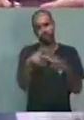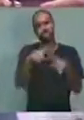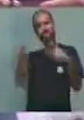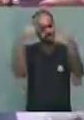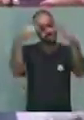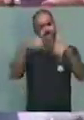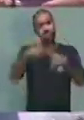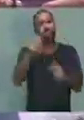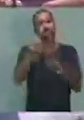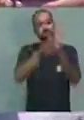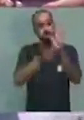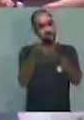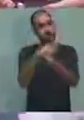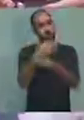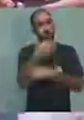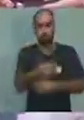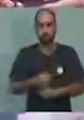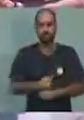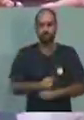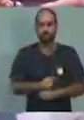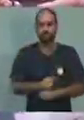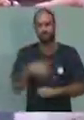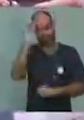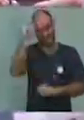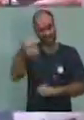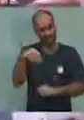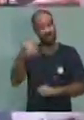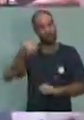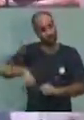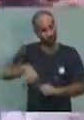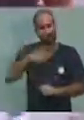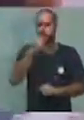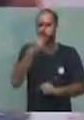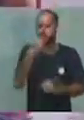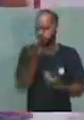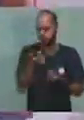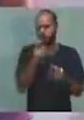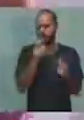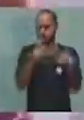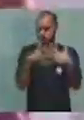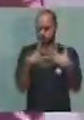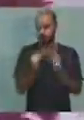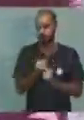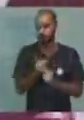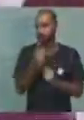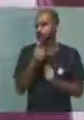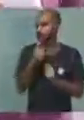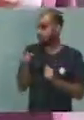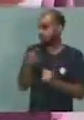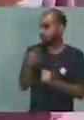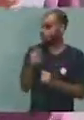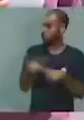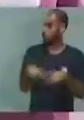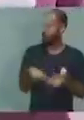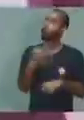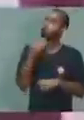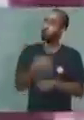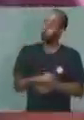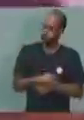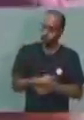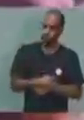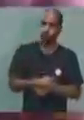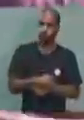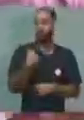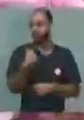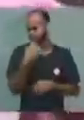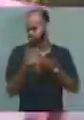que hemos realizado. Así que ya sabes, aprovecha tú también la oportunidad de hacerlo. Oye, viniste hoy con buenas nuevas. Yo también te cuento